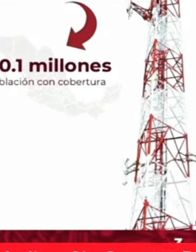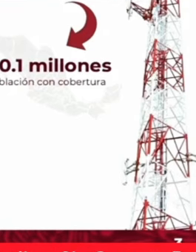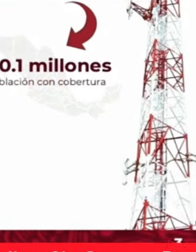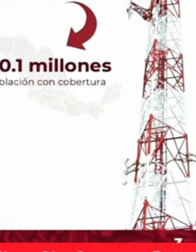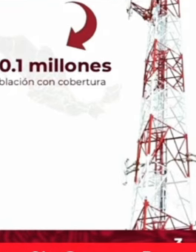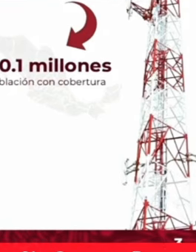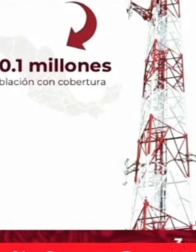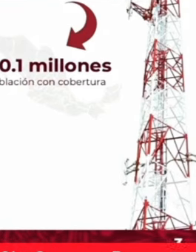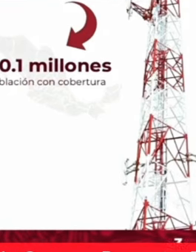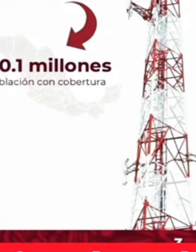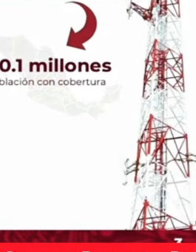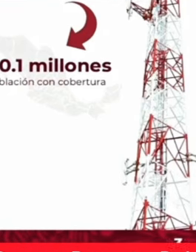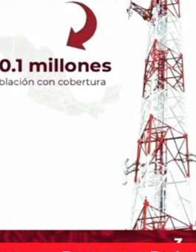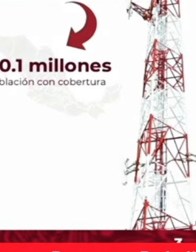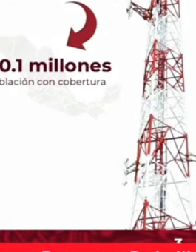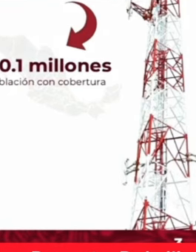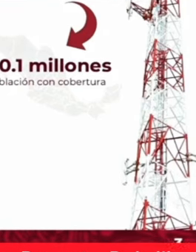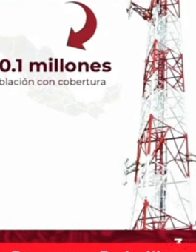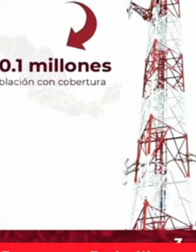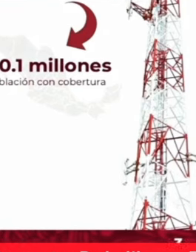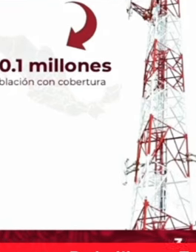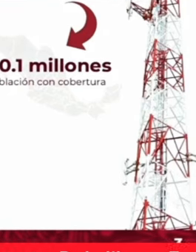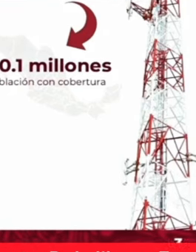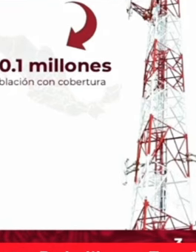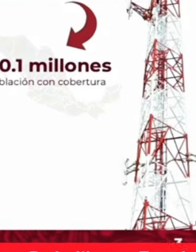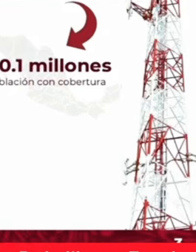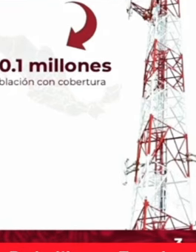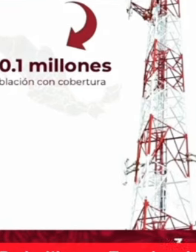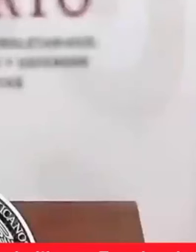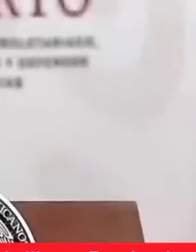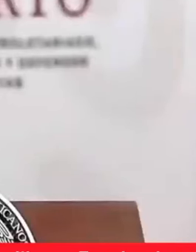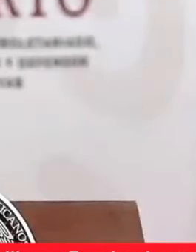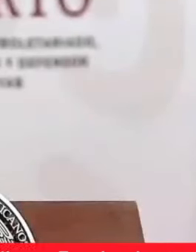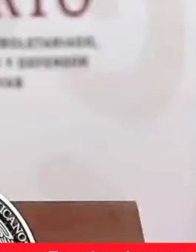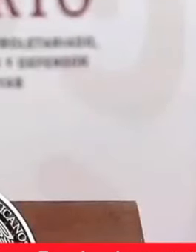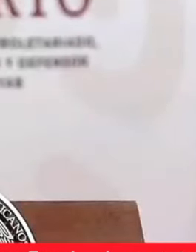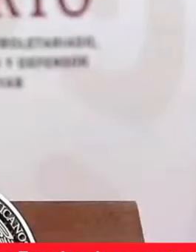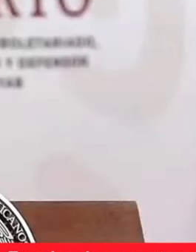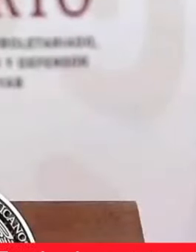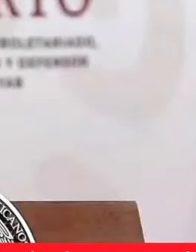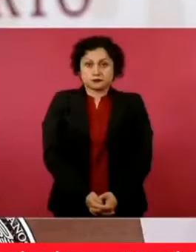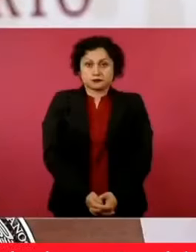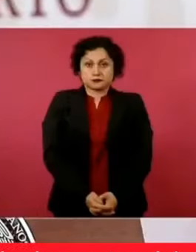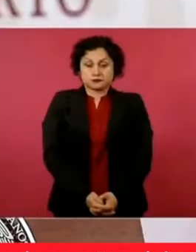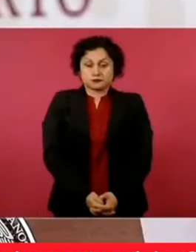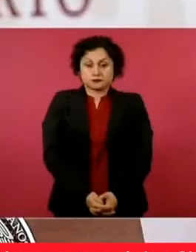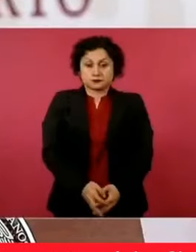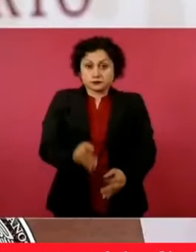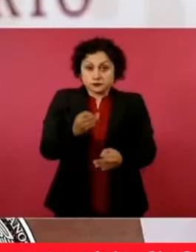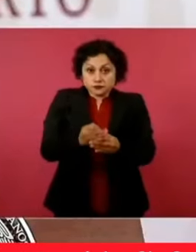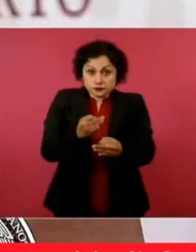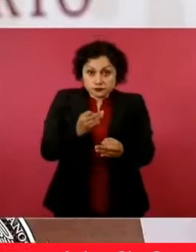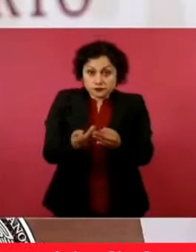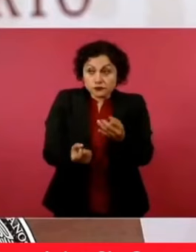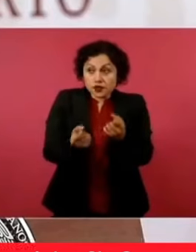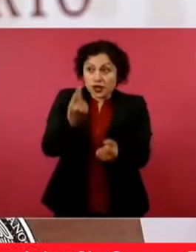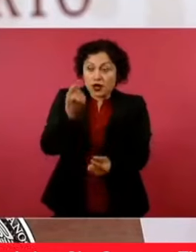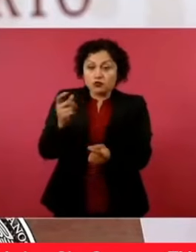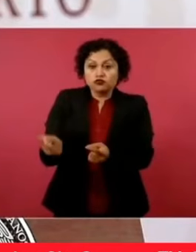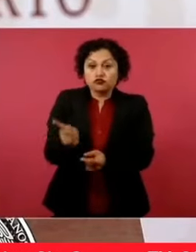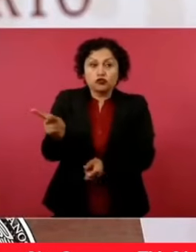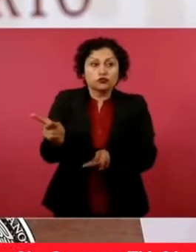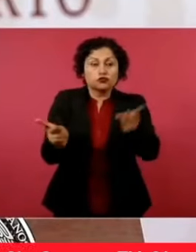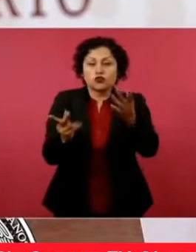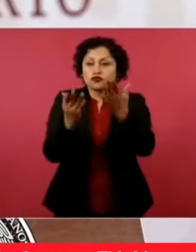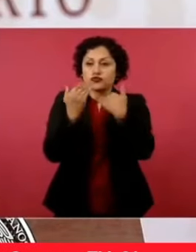96.4% de la población. Llegaremos a 4.000 pequeñas poblaciones adicionales que hoy no tienen conectividad. Cubriremos el